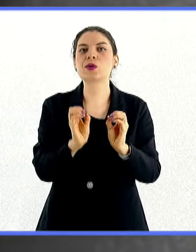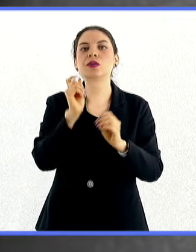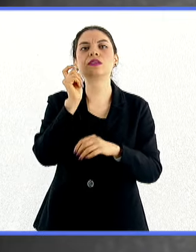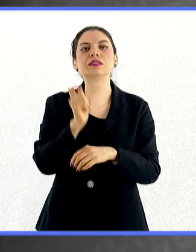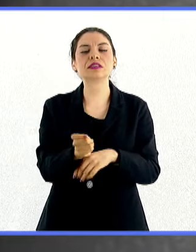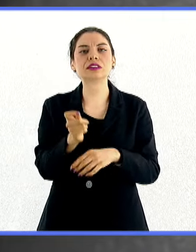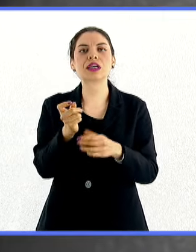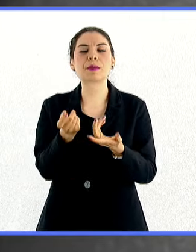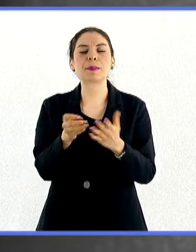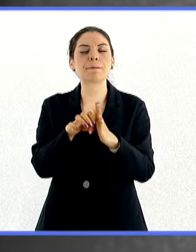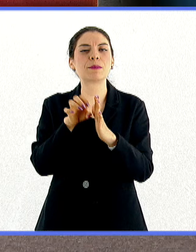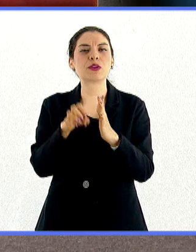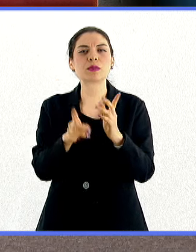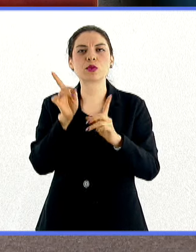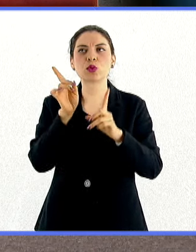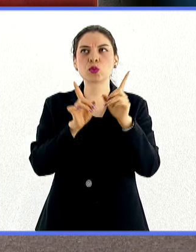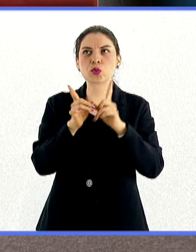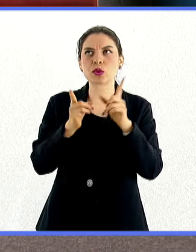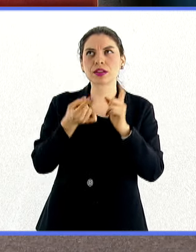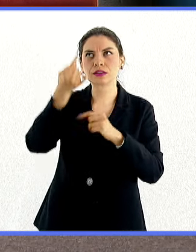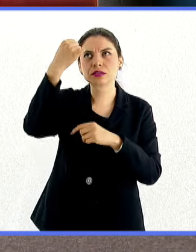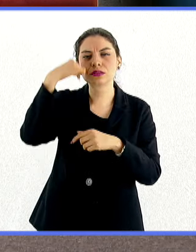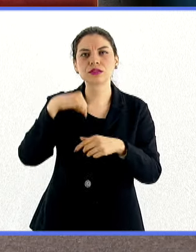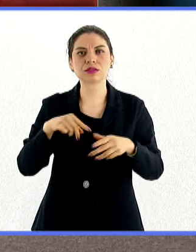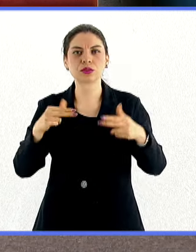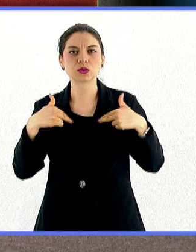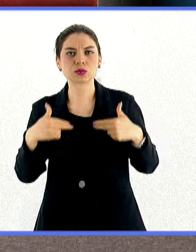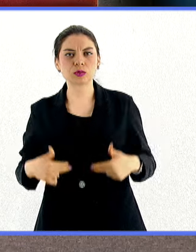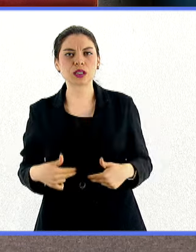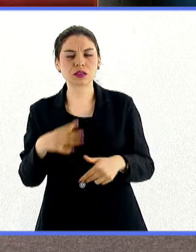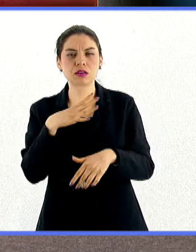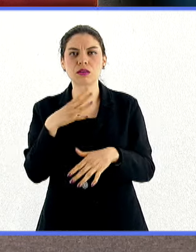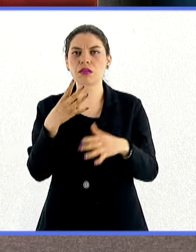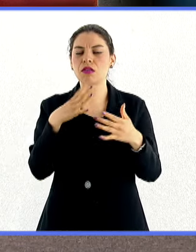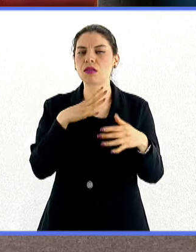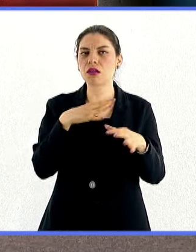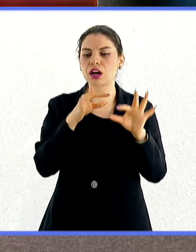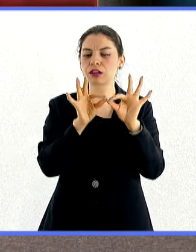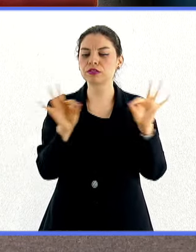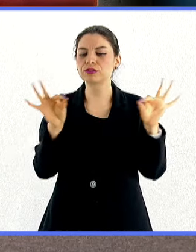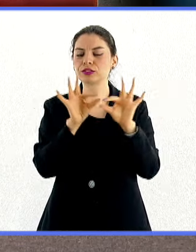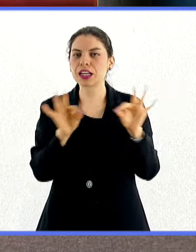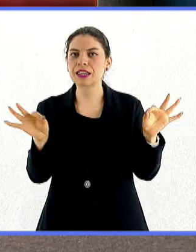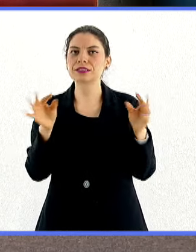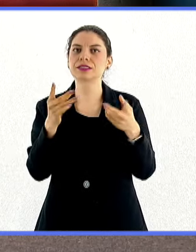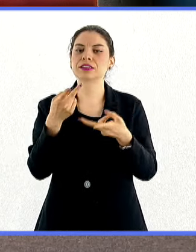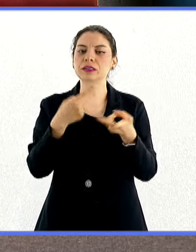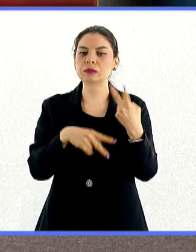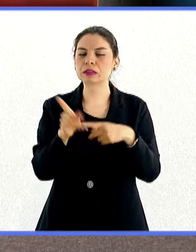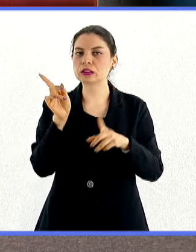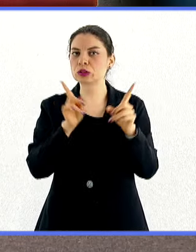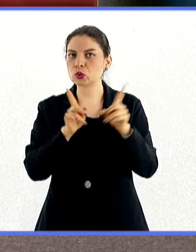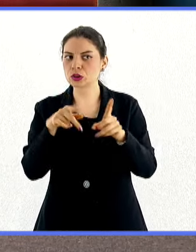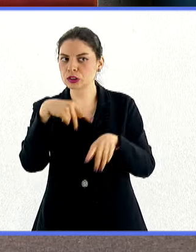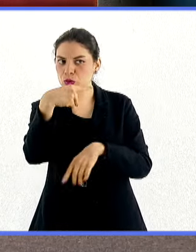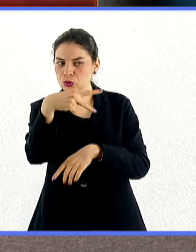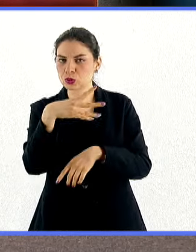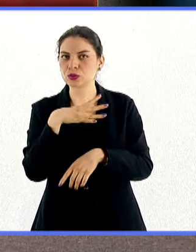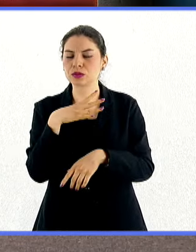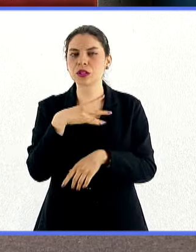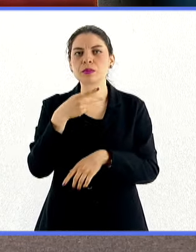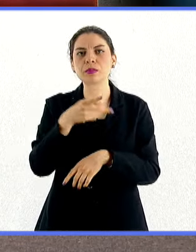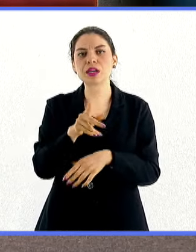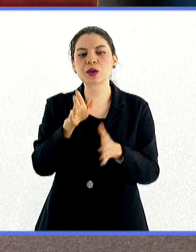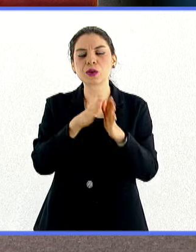pero además no se trata de eso. Como decía al principio, tienes muchas frases, muchas inquietudes, pero también haces una revisión muy importante